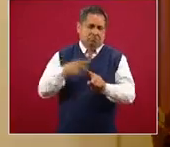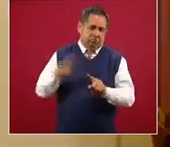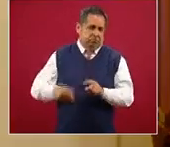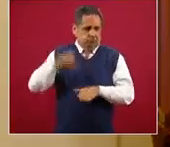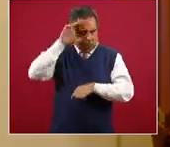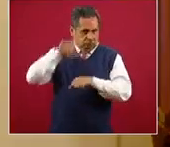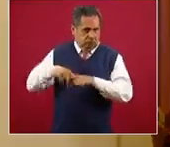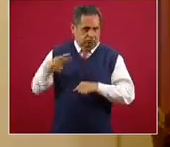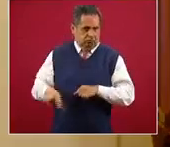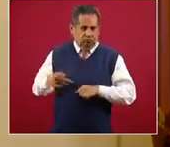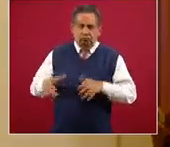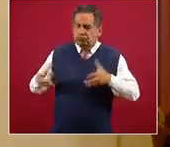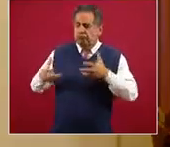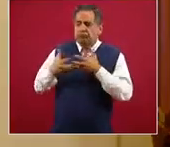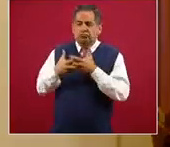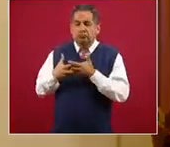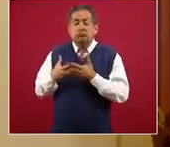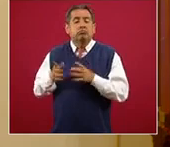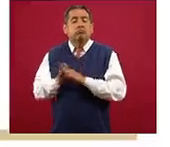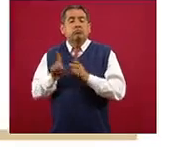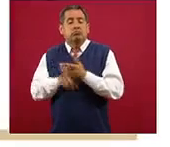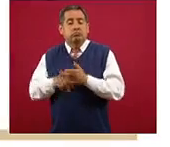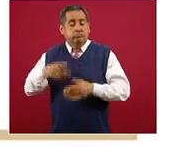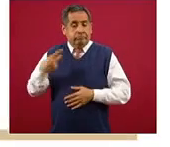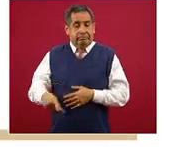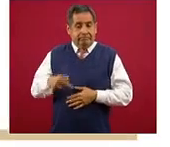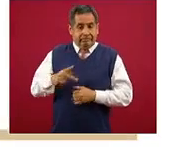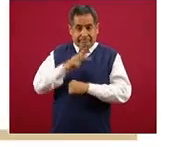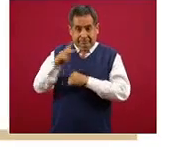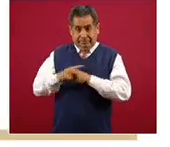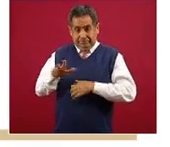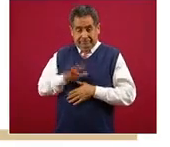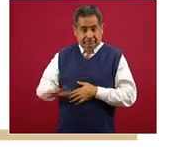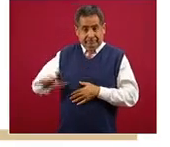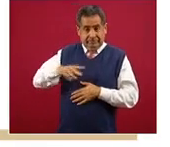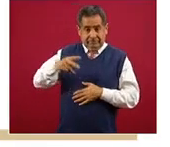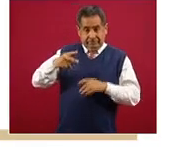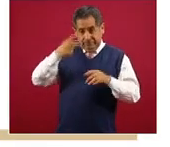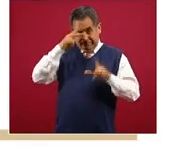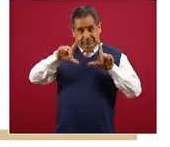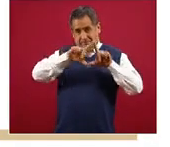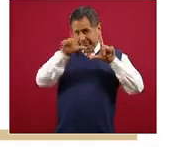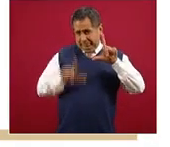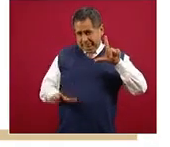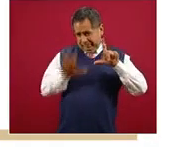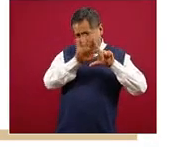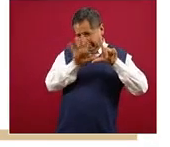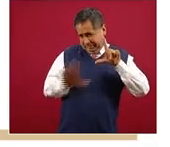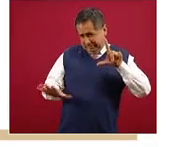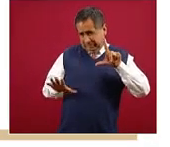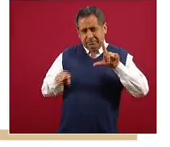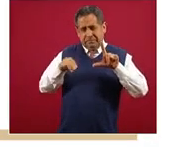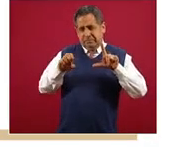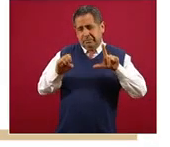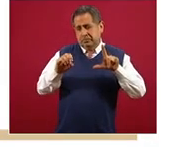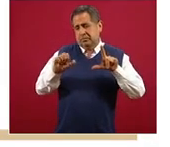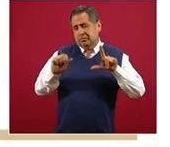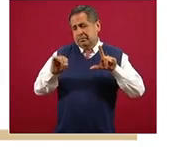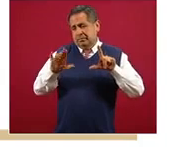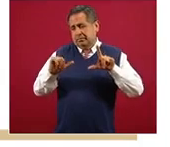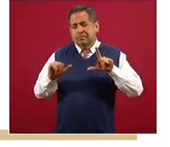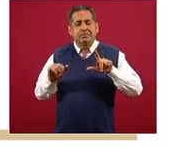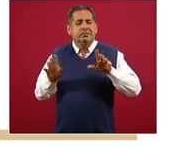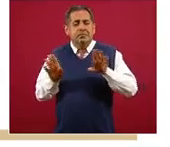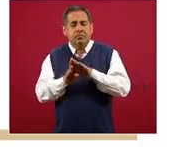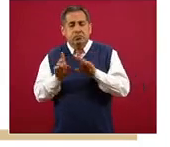generó que nuestro país, nuestra región, Mesoamérica, se convirtiera en uno